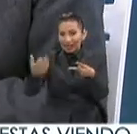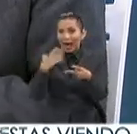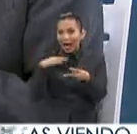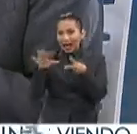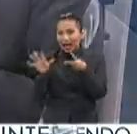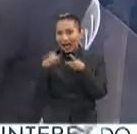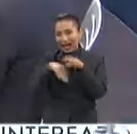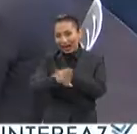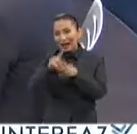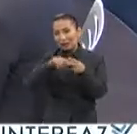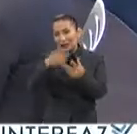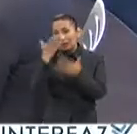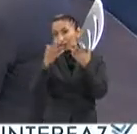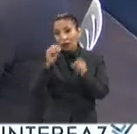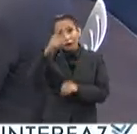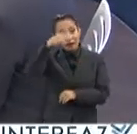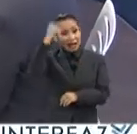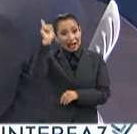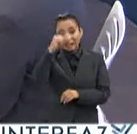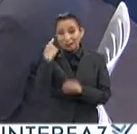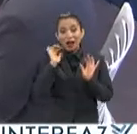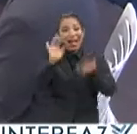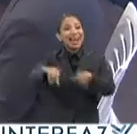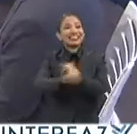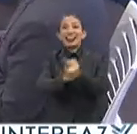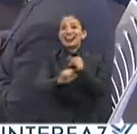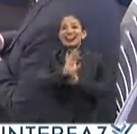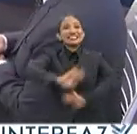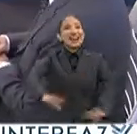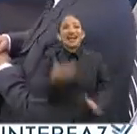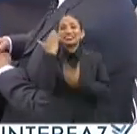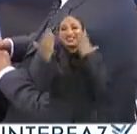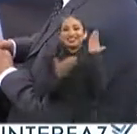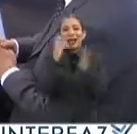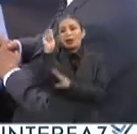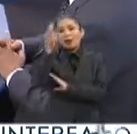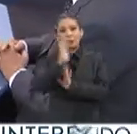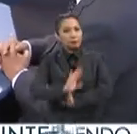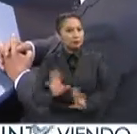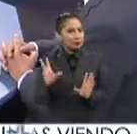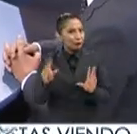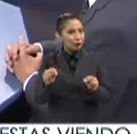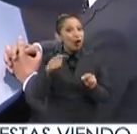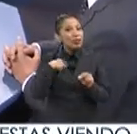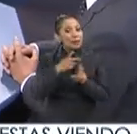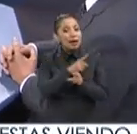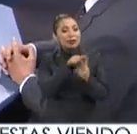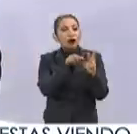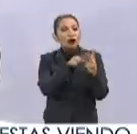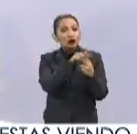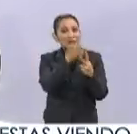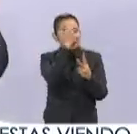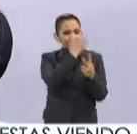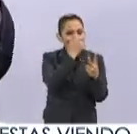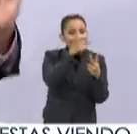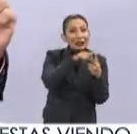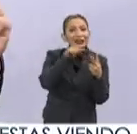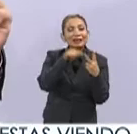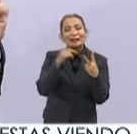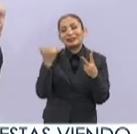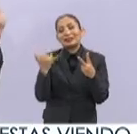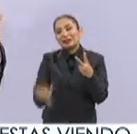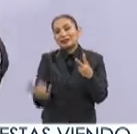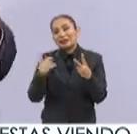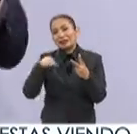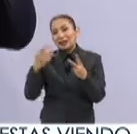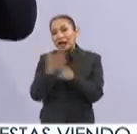Claro. Entonces, no es el camino fácil, claro, para ingresar a la UNAM. Así es, que eso, sí, quede muy claro. Pero es una alternativa muy importante y eso me gustó